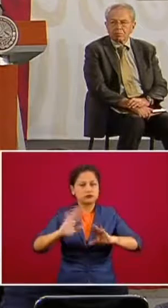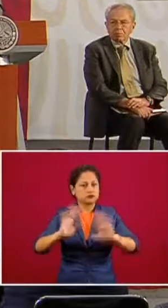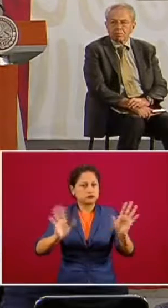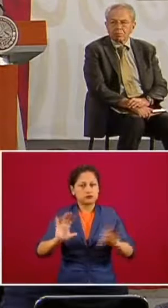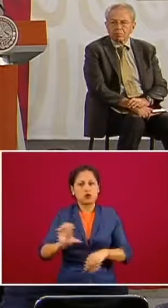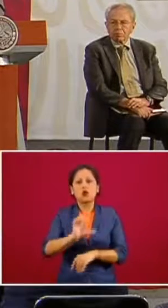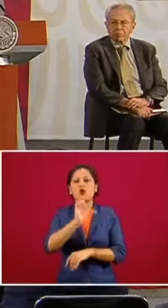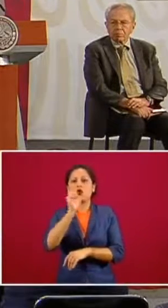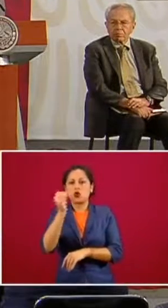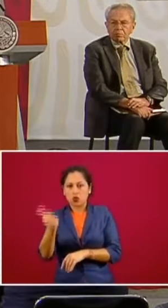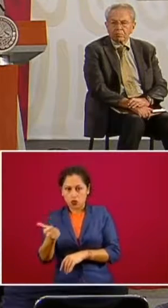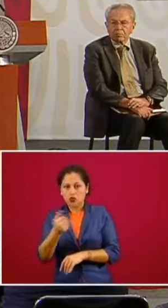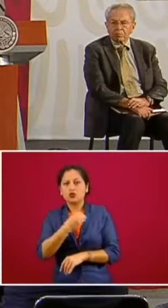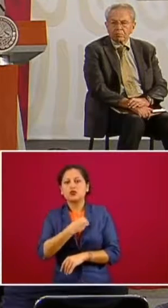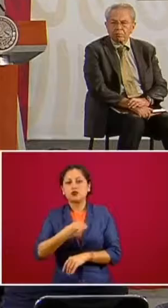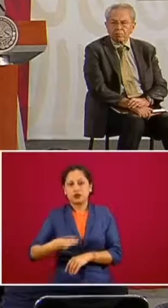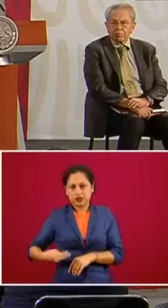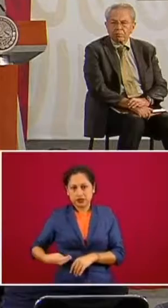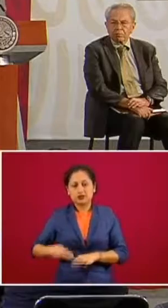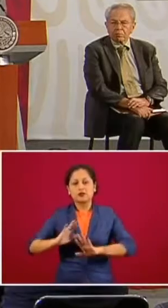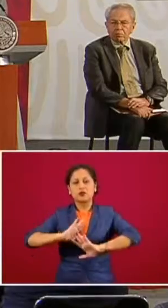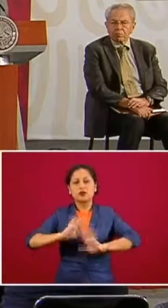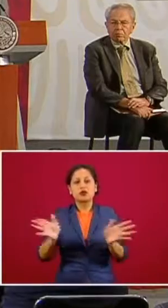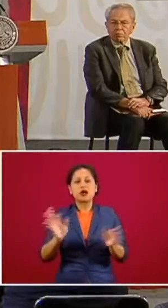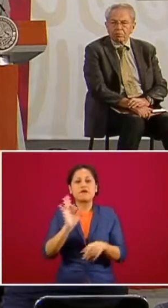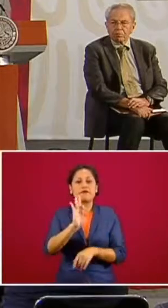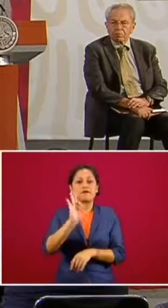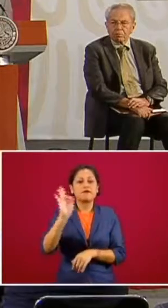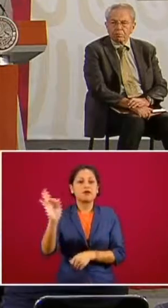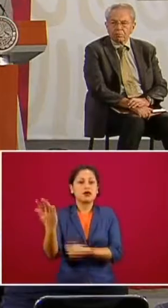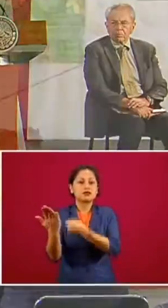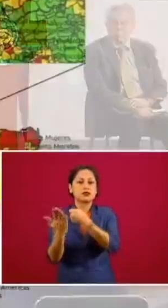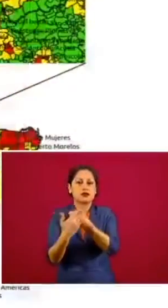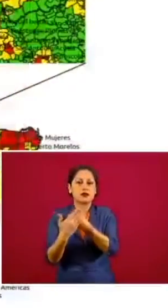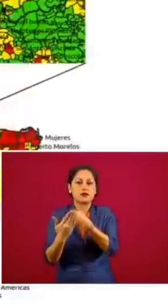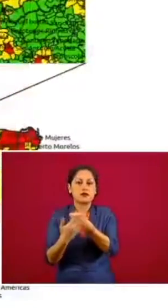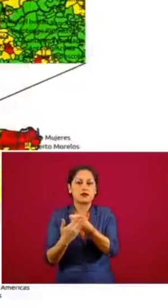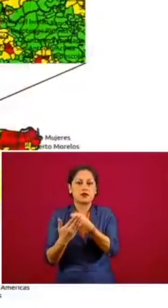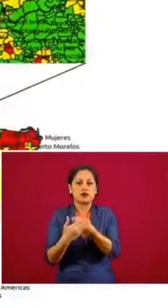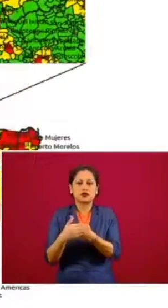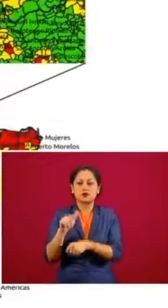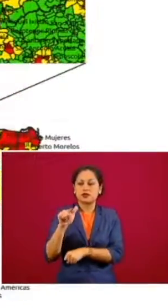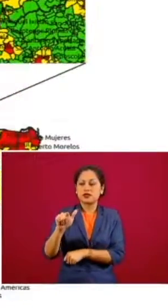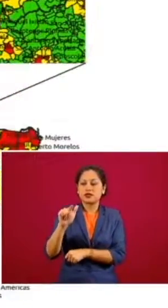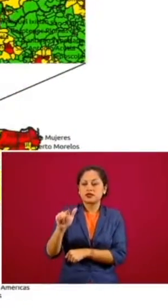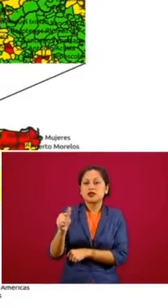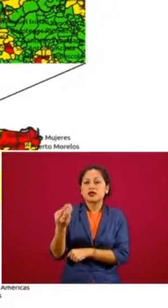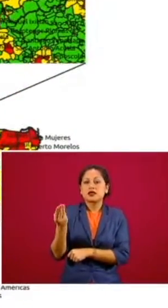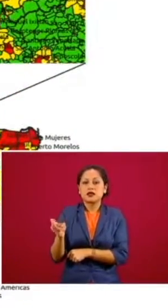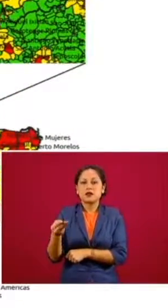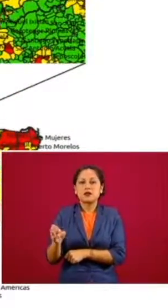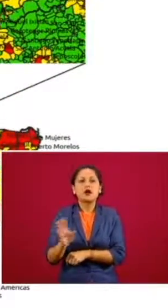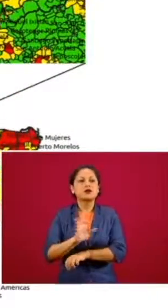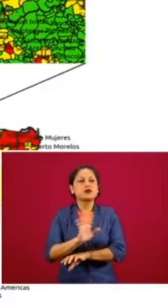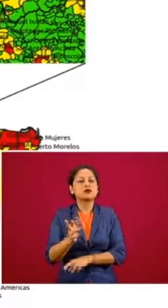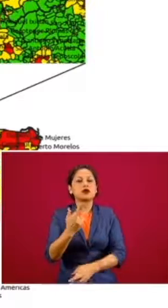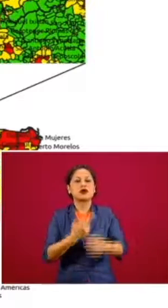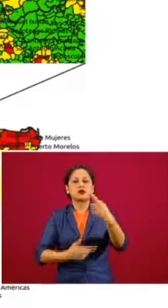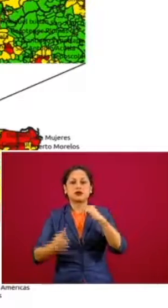en los que se va a levantar las medidas de mitigación el 17 de mayo, y esos son los que están en